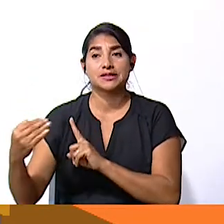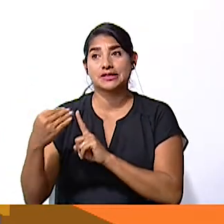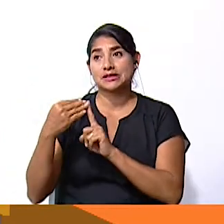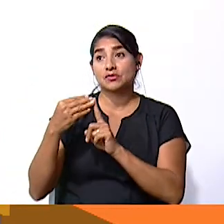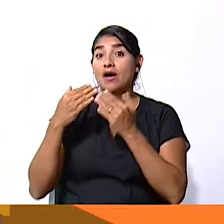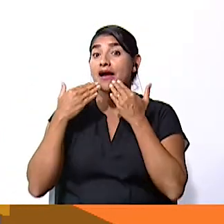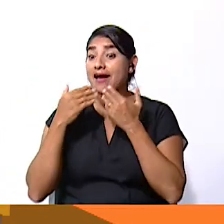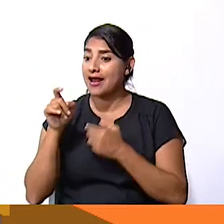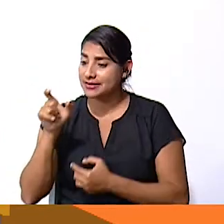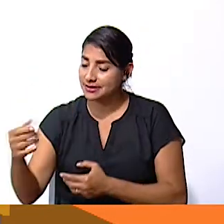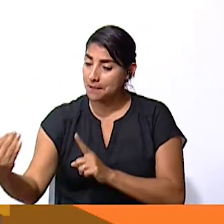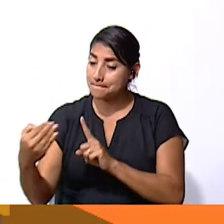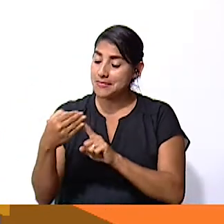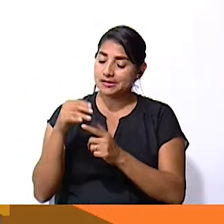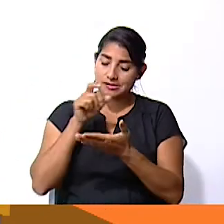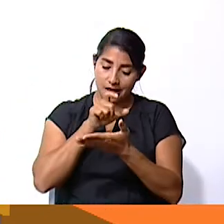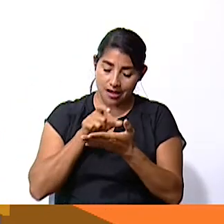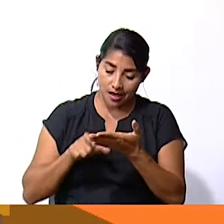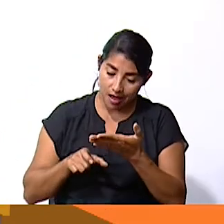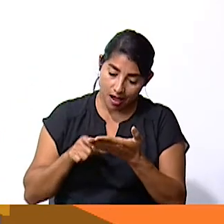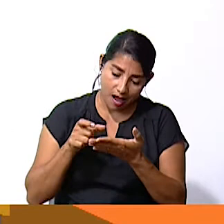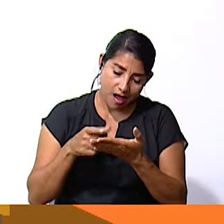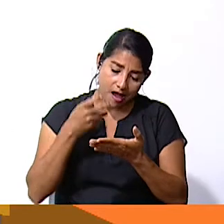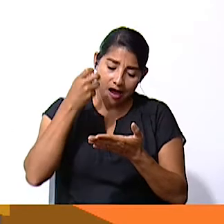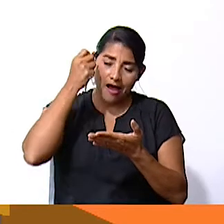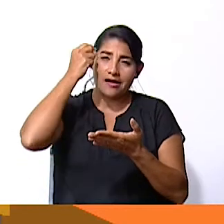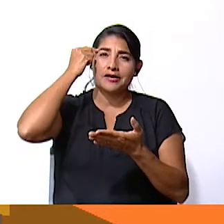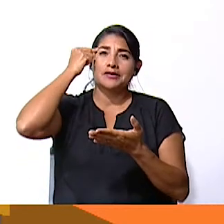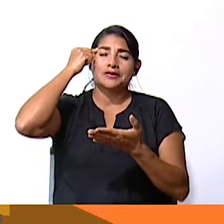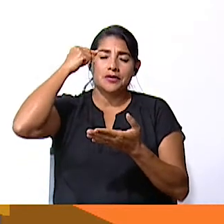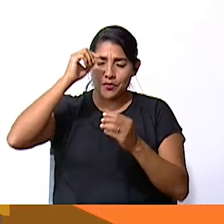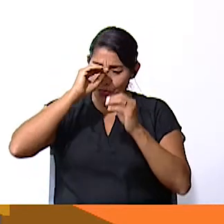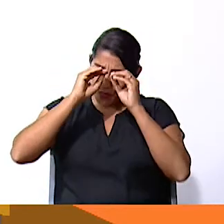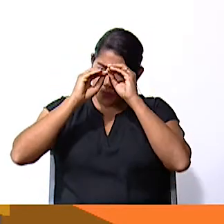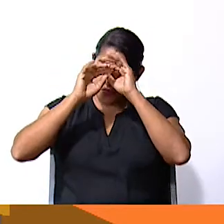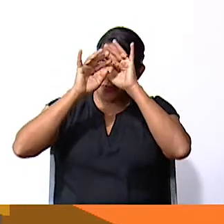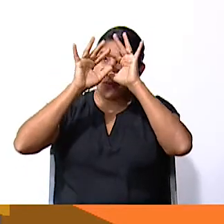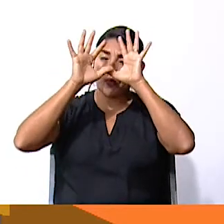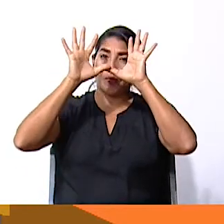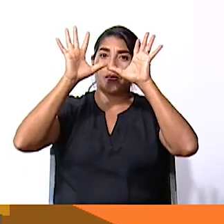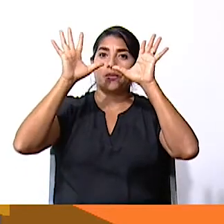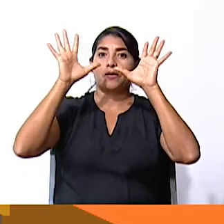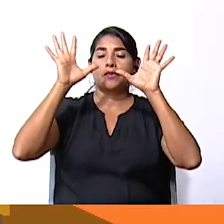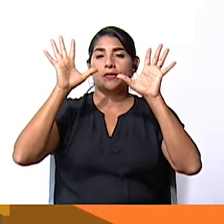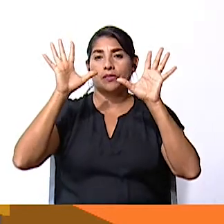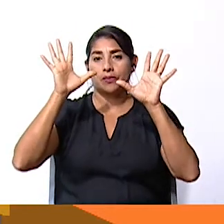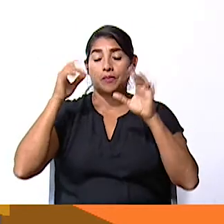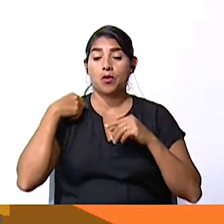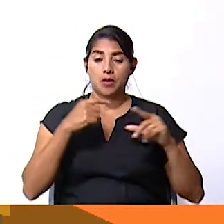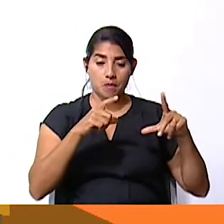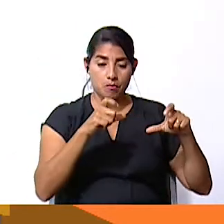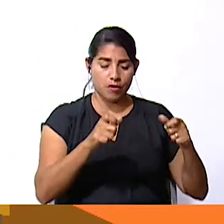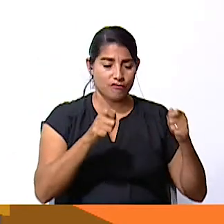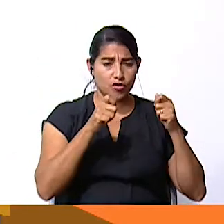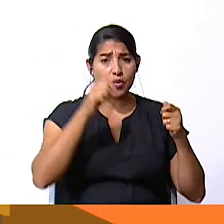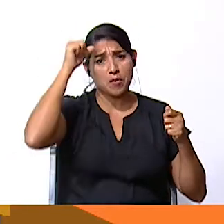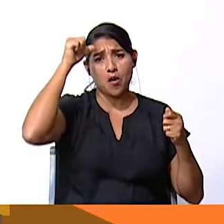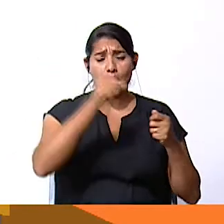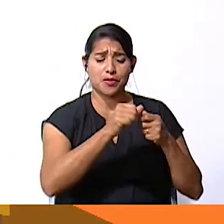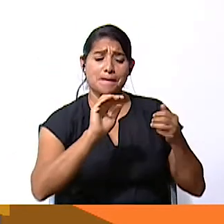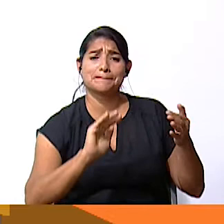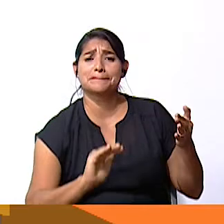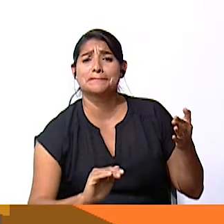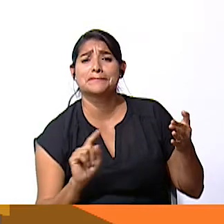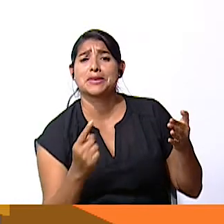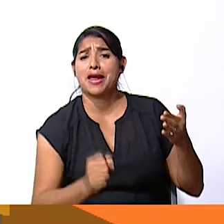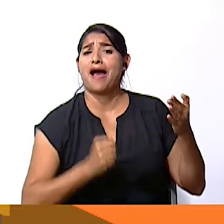al texto que él me envió, yo me lo pude imaginar porque, por supuesto, en mis fotos yo lo tengo cuando estaba en